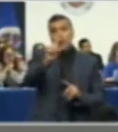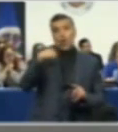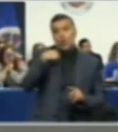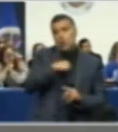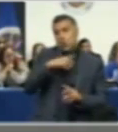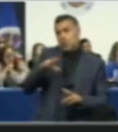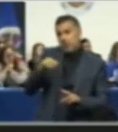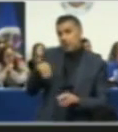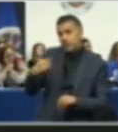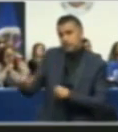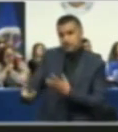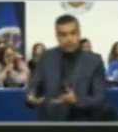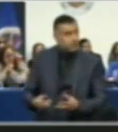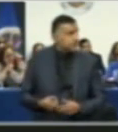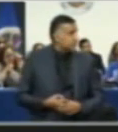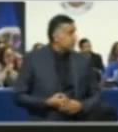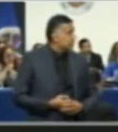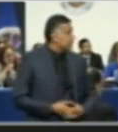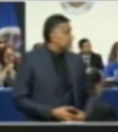podamos apoyar, ¿no?